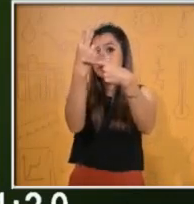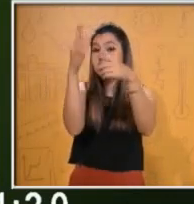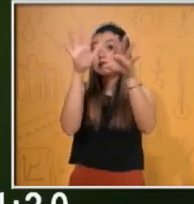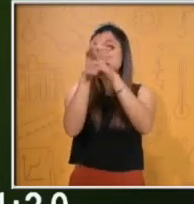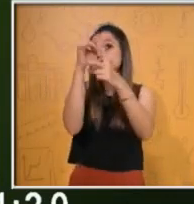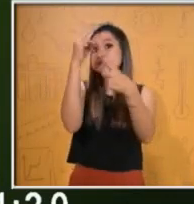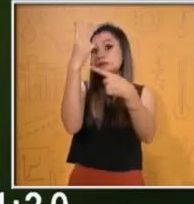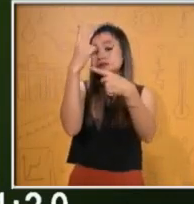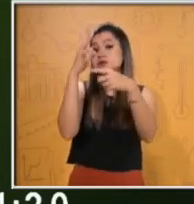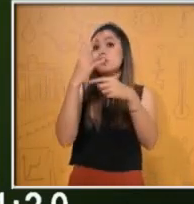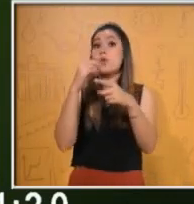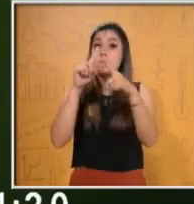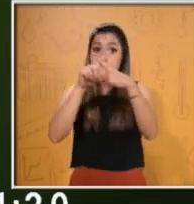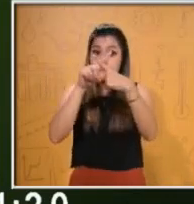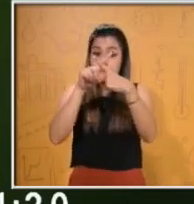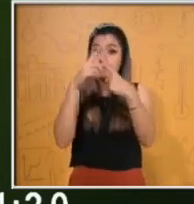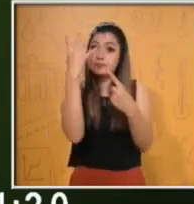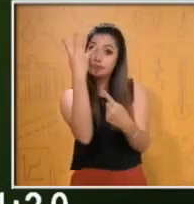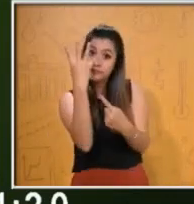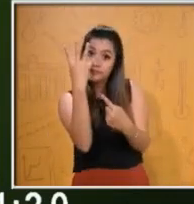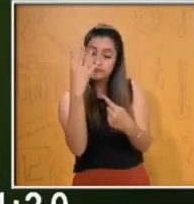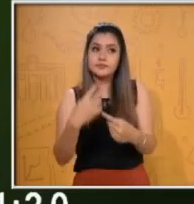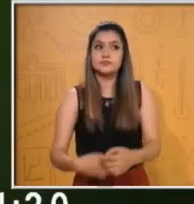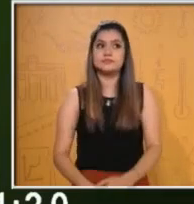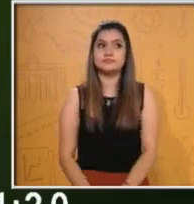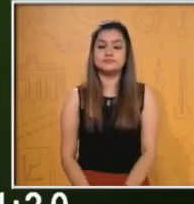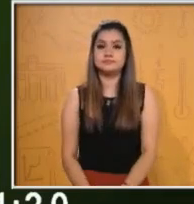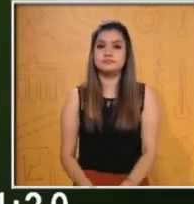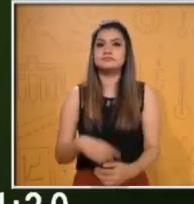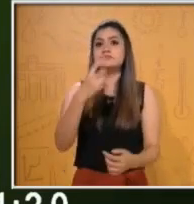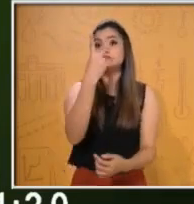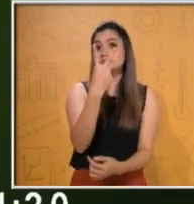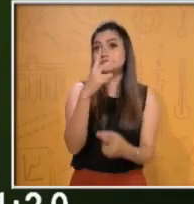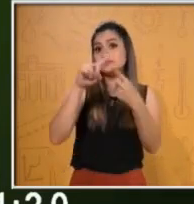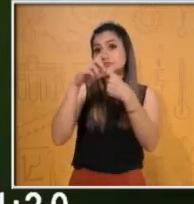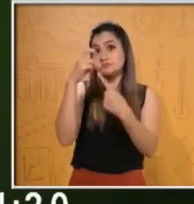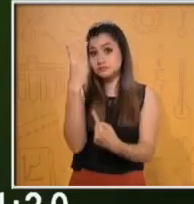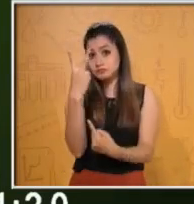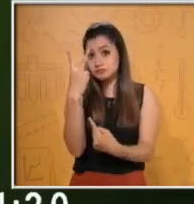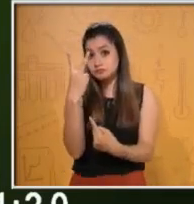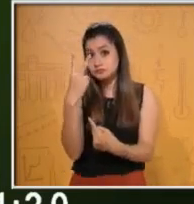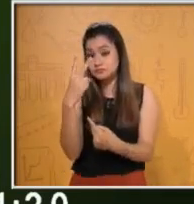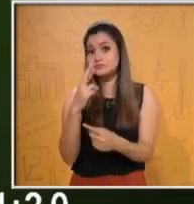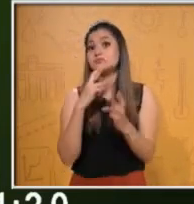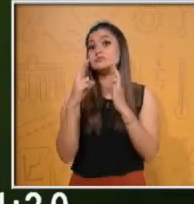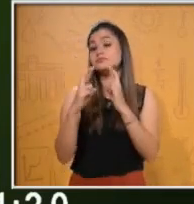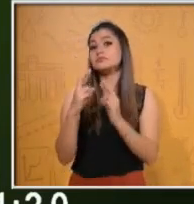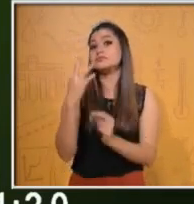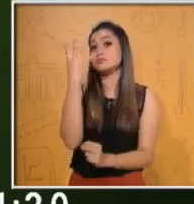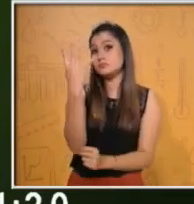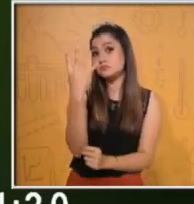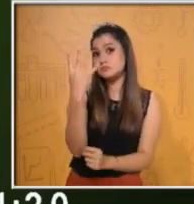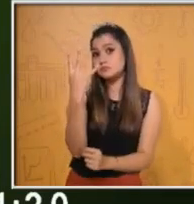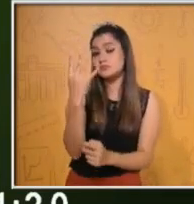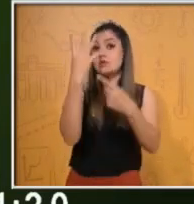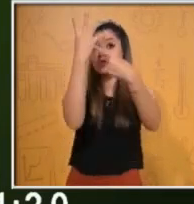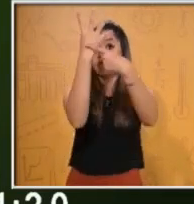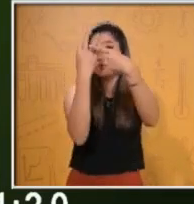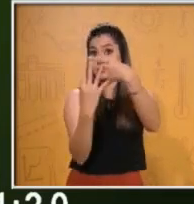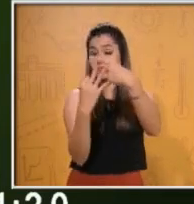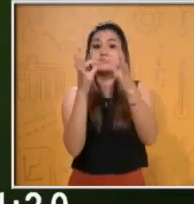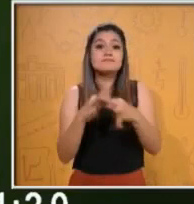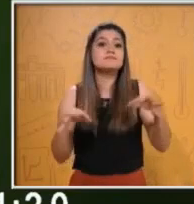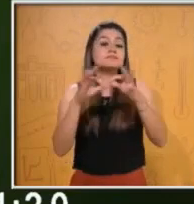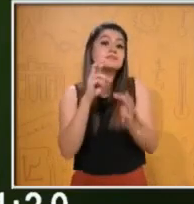por cuánto, profe Ricky? Por 2. Por eso tenemos 2 por 2, 4. Y nos da como resultado 4/3. Es bien